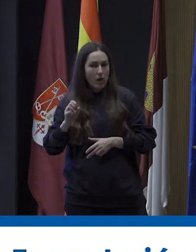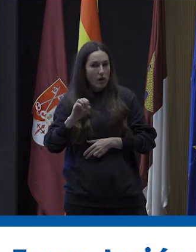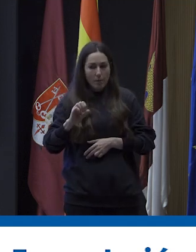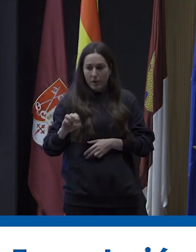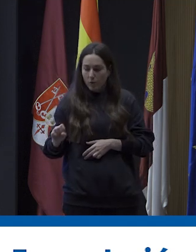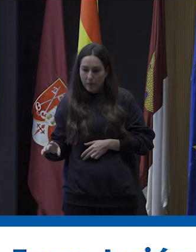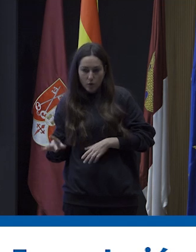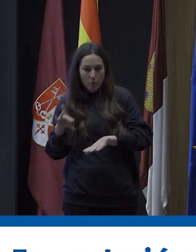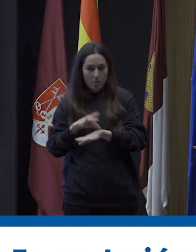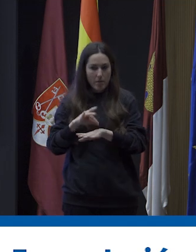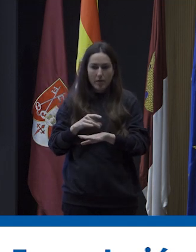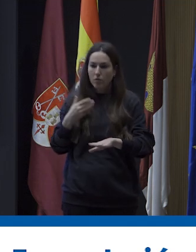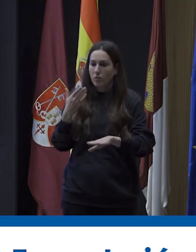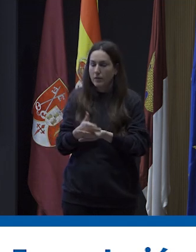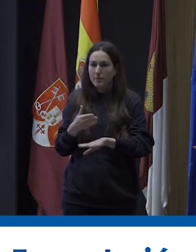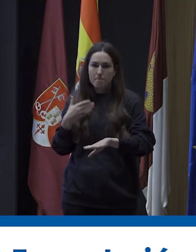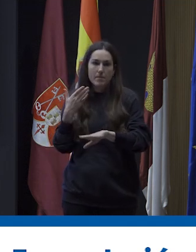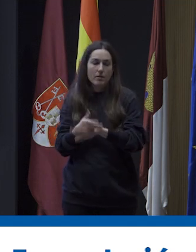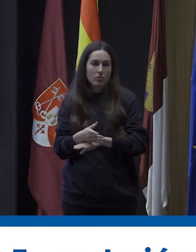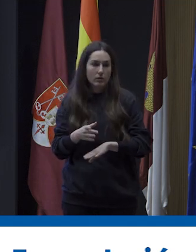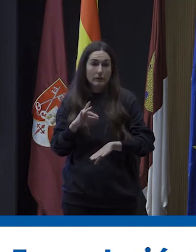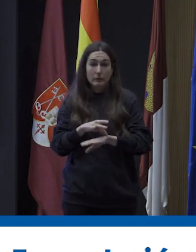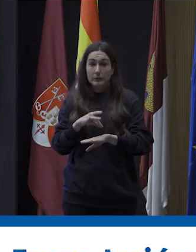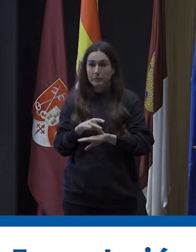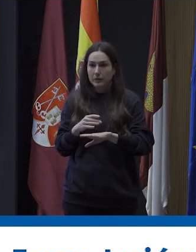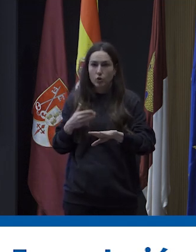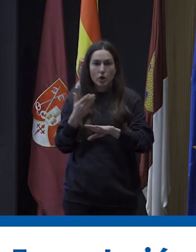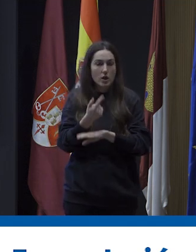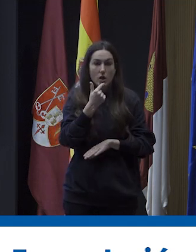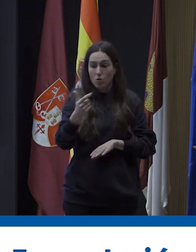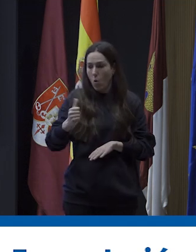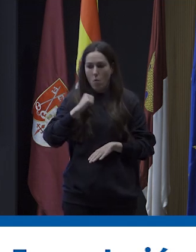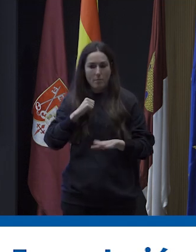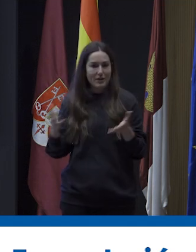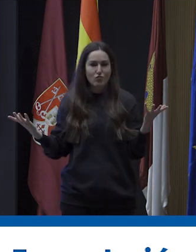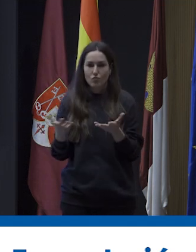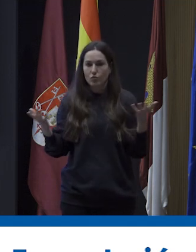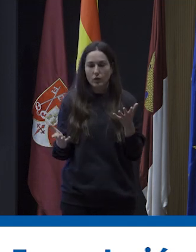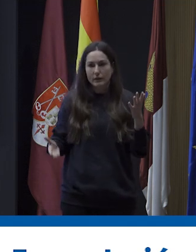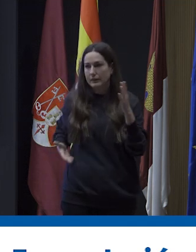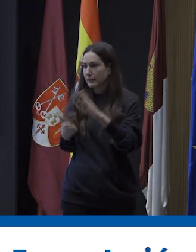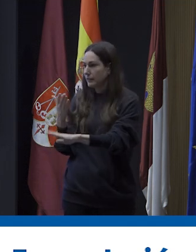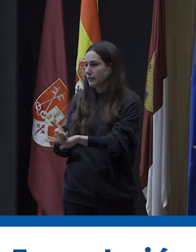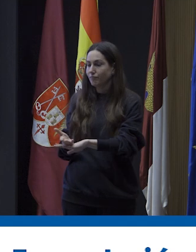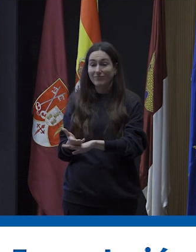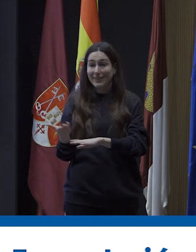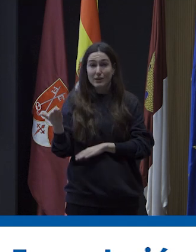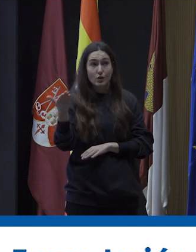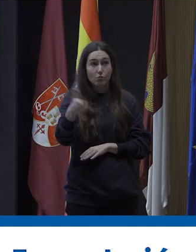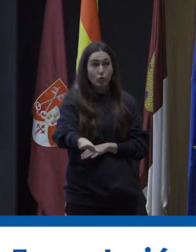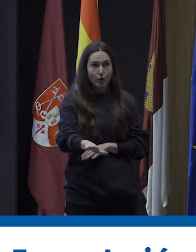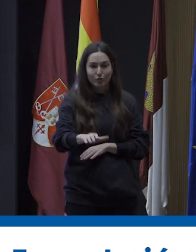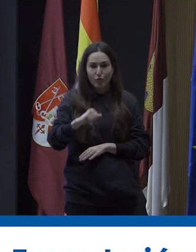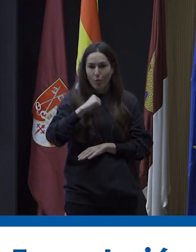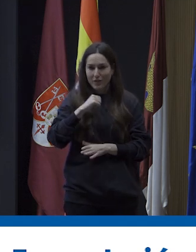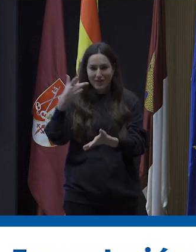peor, que venga el médico. Cuando el médico llegó al hotel, no, hay que llevarlo al hospital urgentemente. El caso es que el hombre pues se murió prácticamente sin llegar